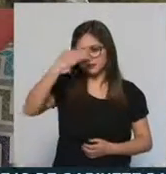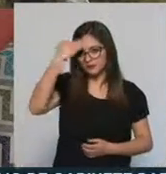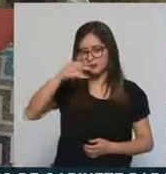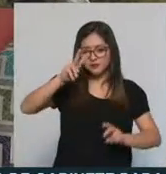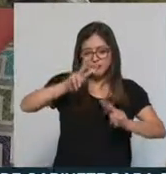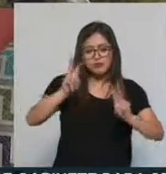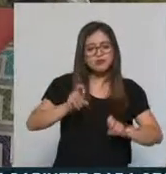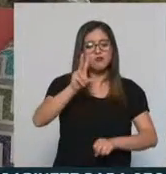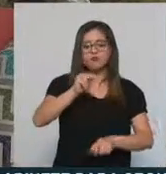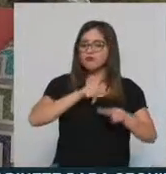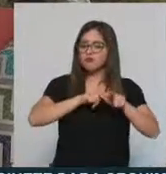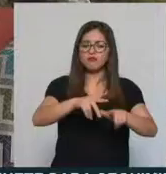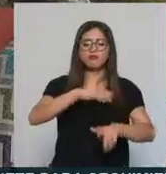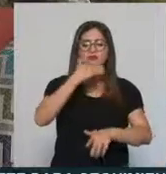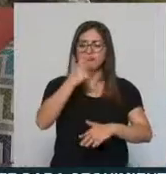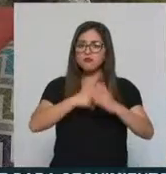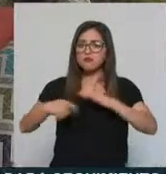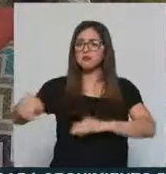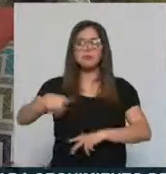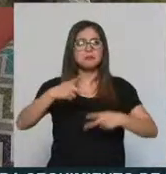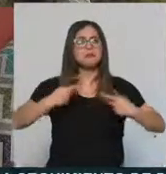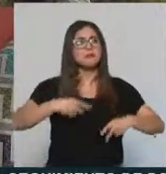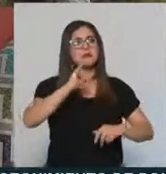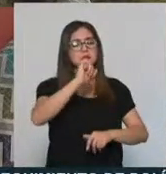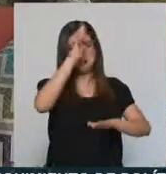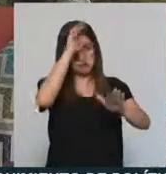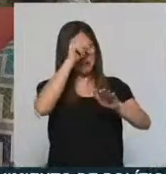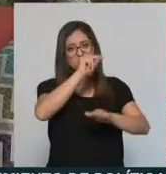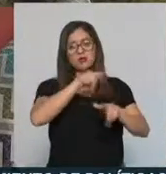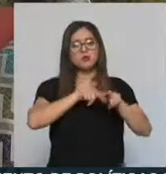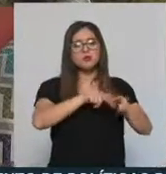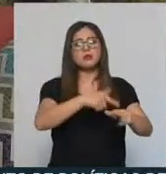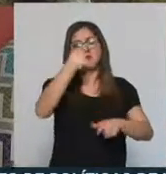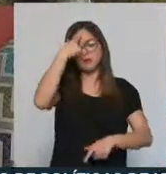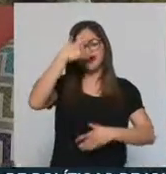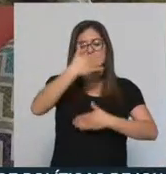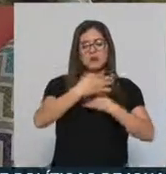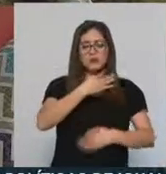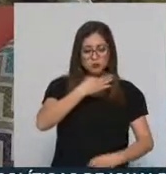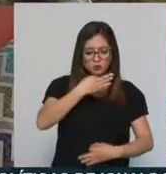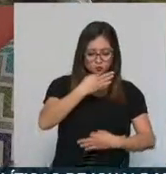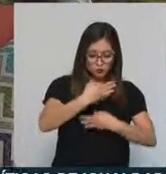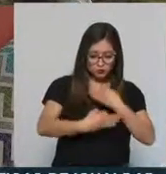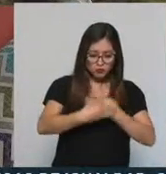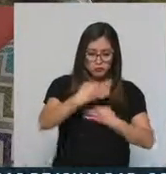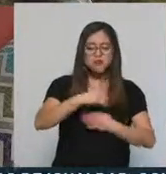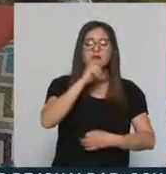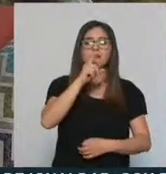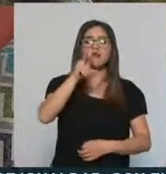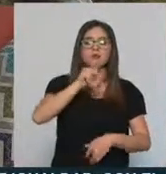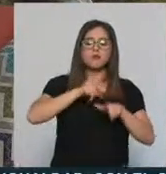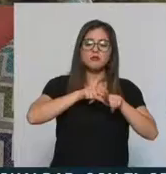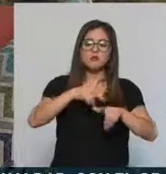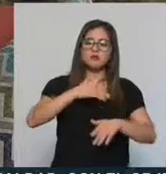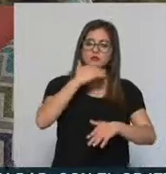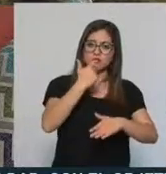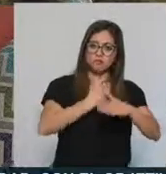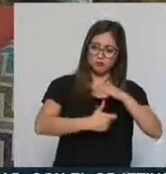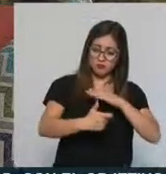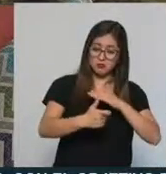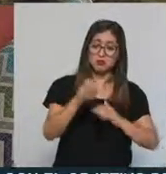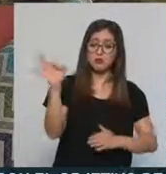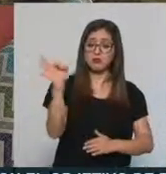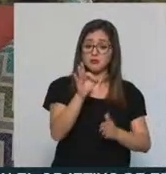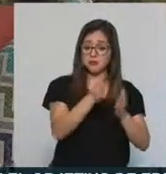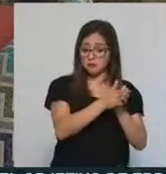todo hacer frente a las demandas de la gente en cuestión de justicia y combate a la corrupción. Esperemos que en estos próximos meses